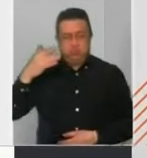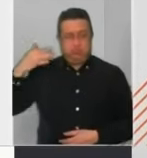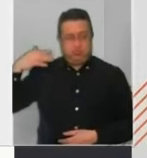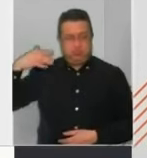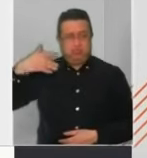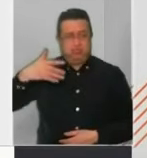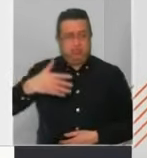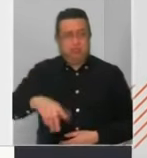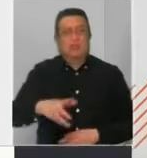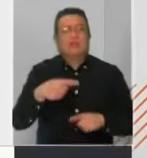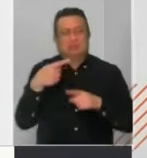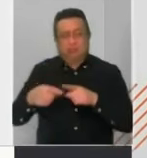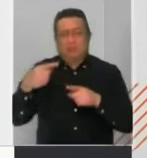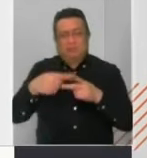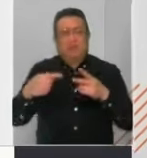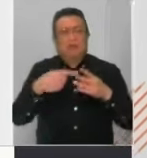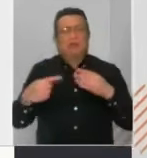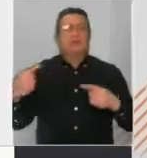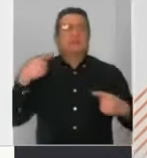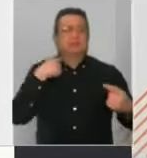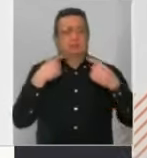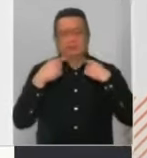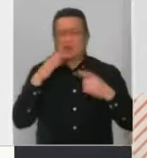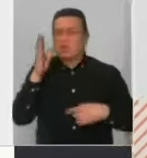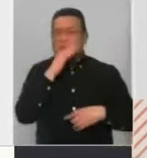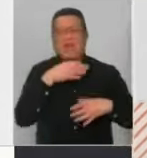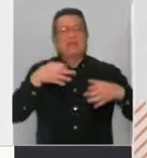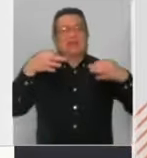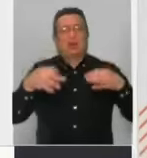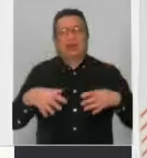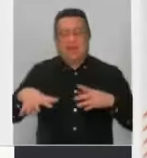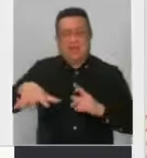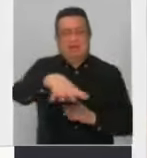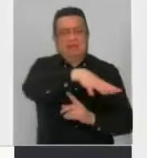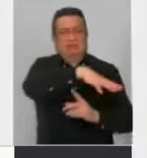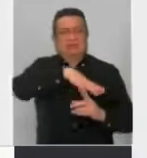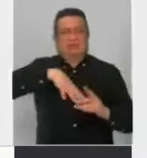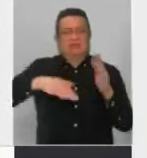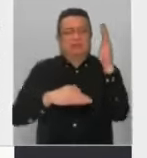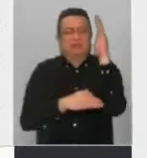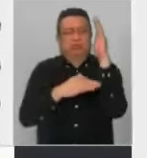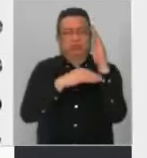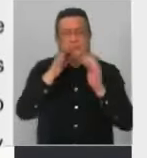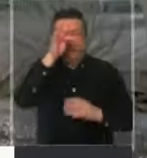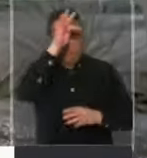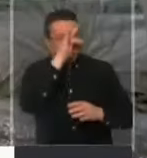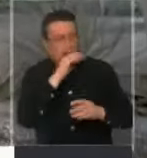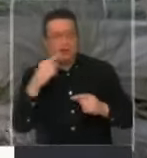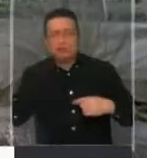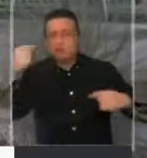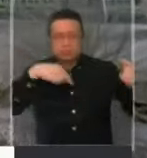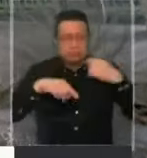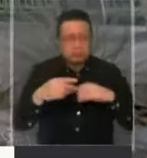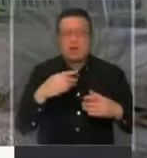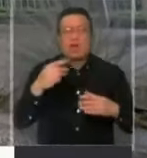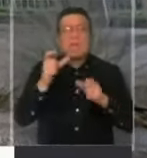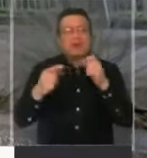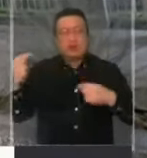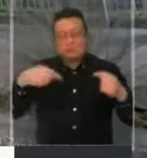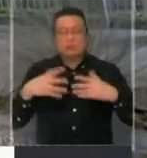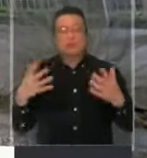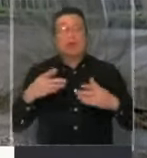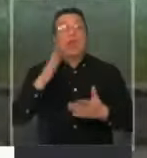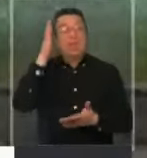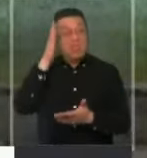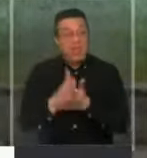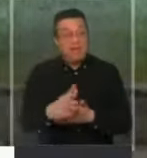una serie de eventos que han afectado su seguridad, poniendo en riesgo la seguridad de funcionarios y usuarios. ¿Amerita destinar carabineros de